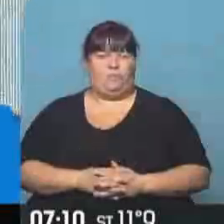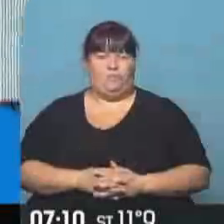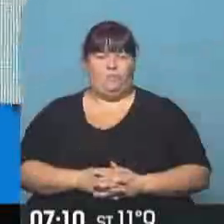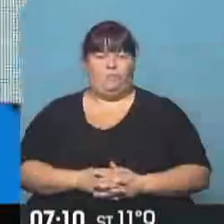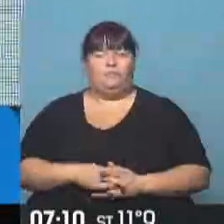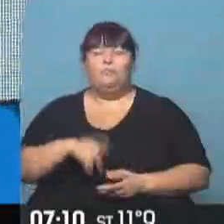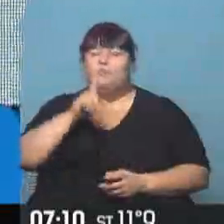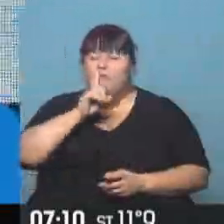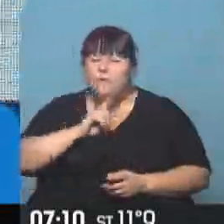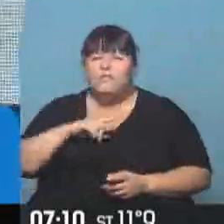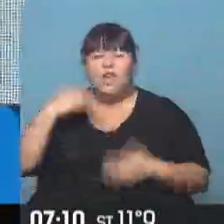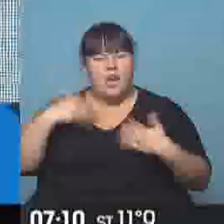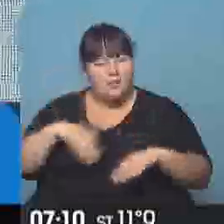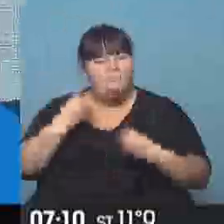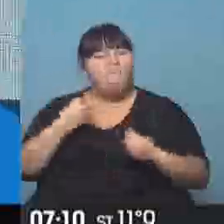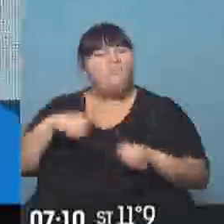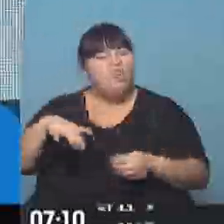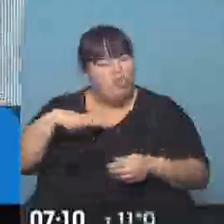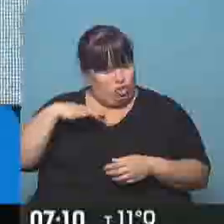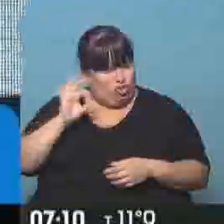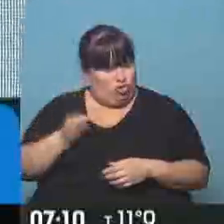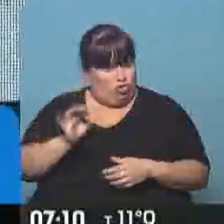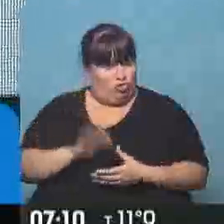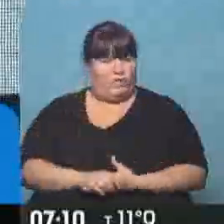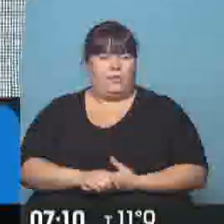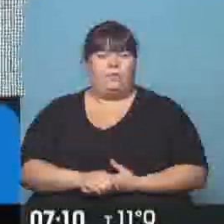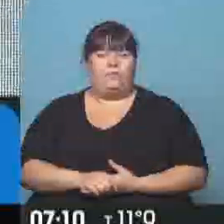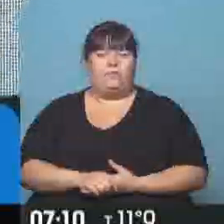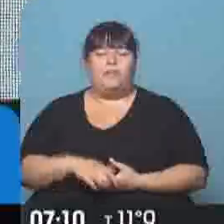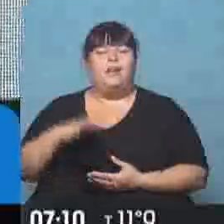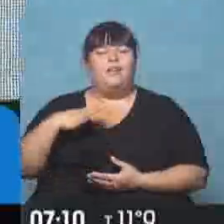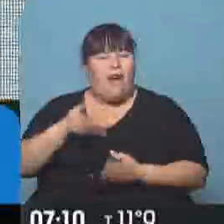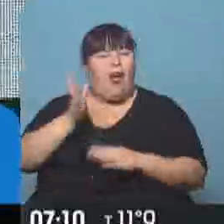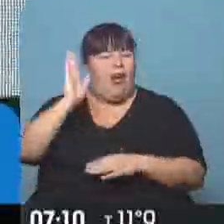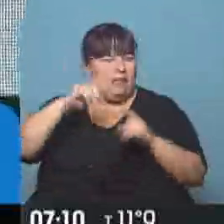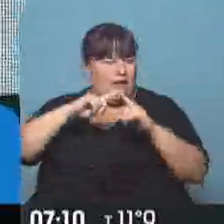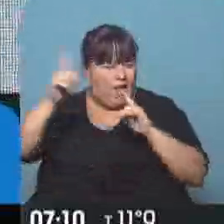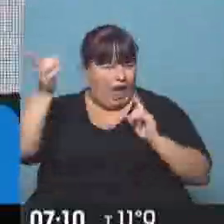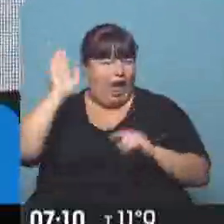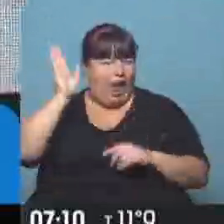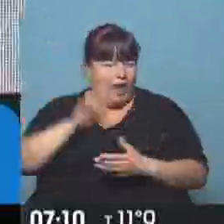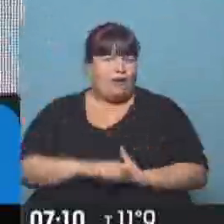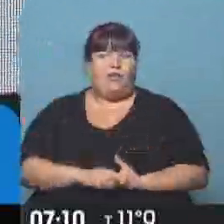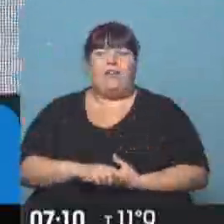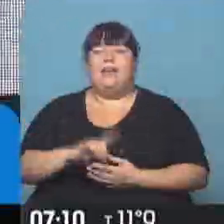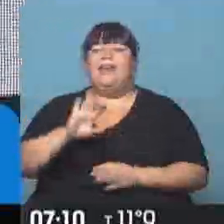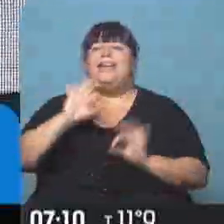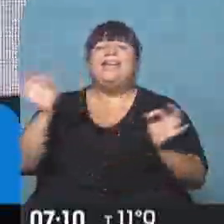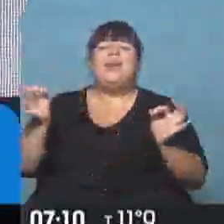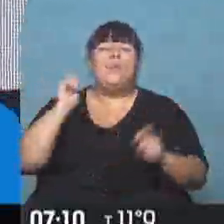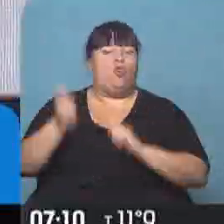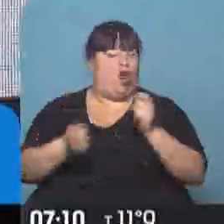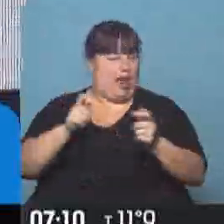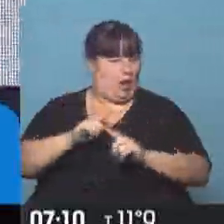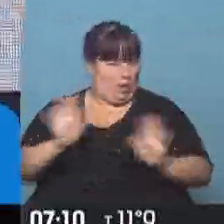Y tan serio y profundo que, aún sabiendo que es un largo camino donde nadie nos va a regalar